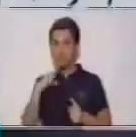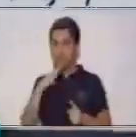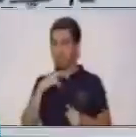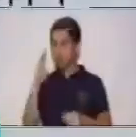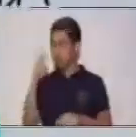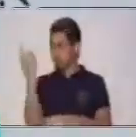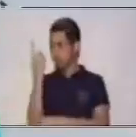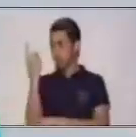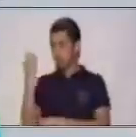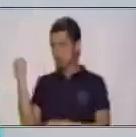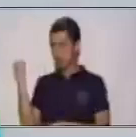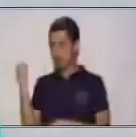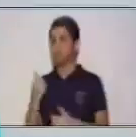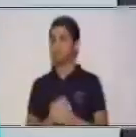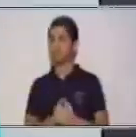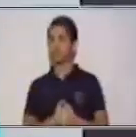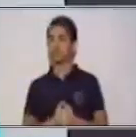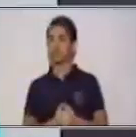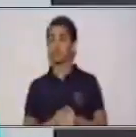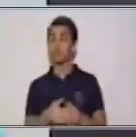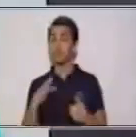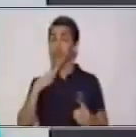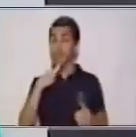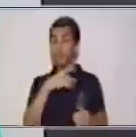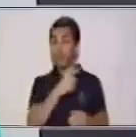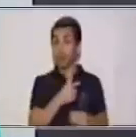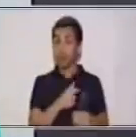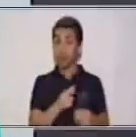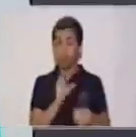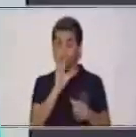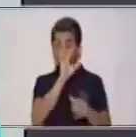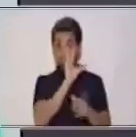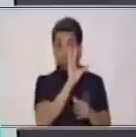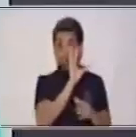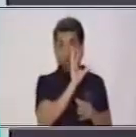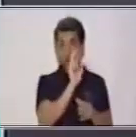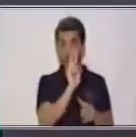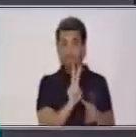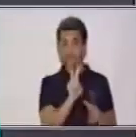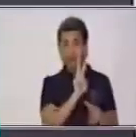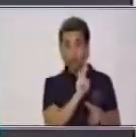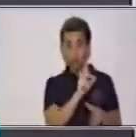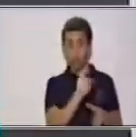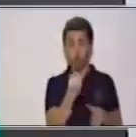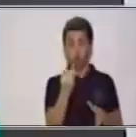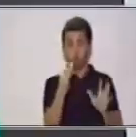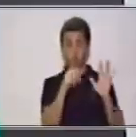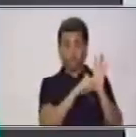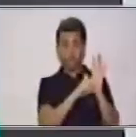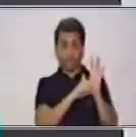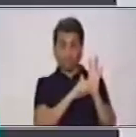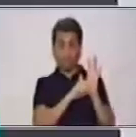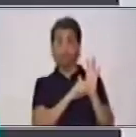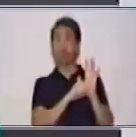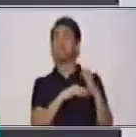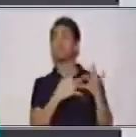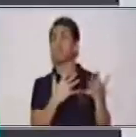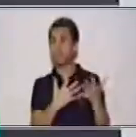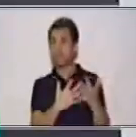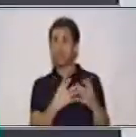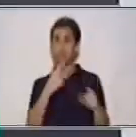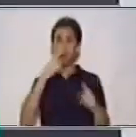importantes. Cuando tenemos acá el valor absoluto de un número negativo es su